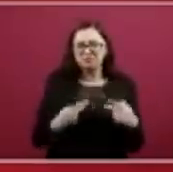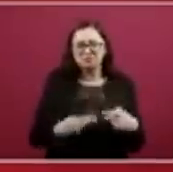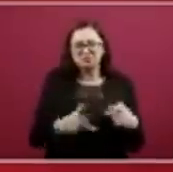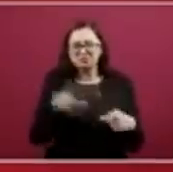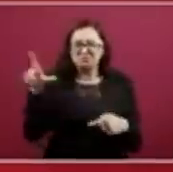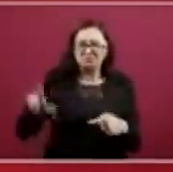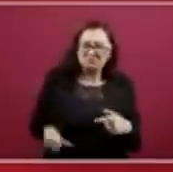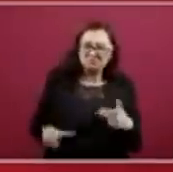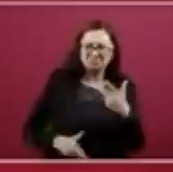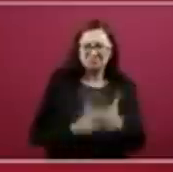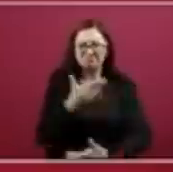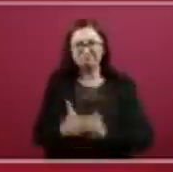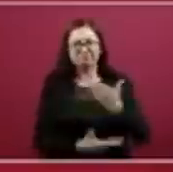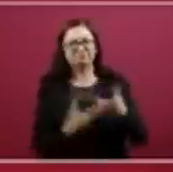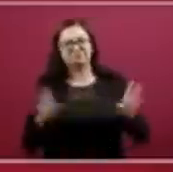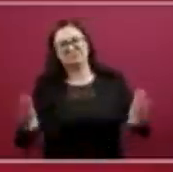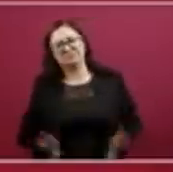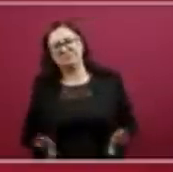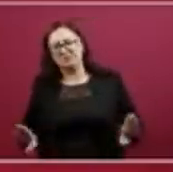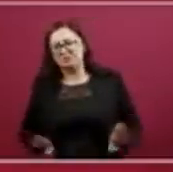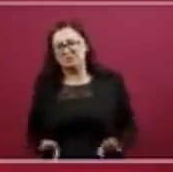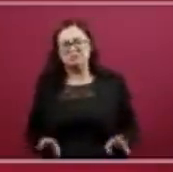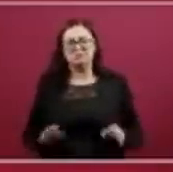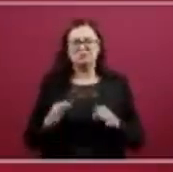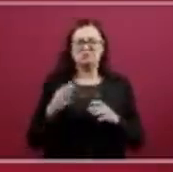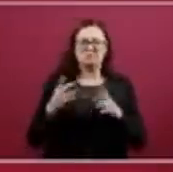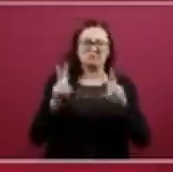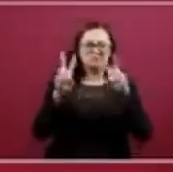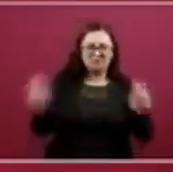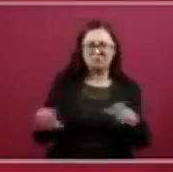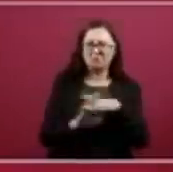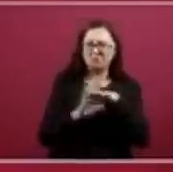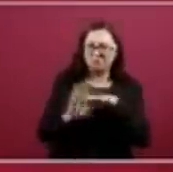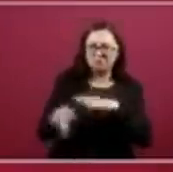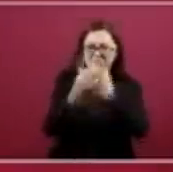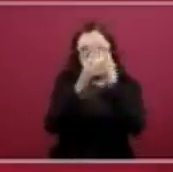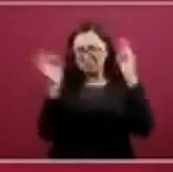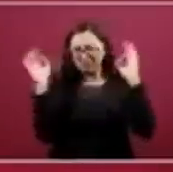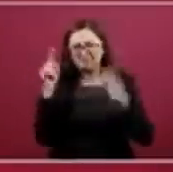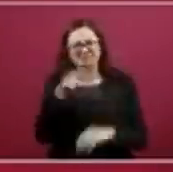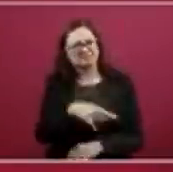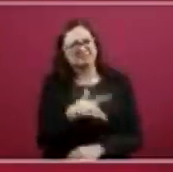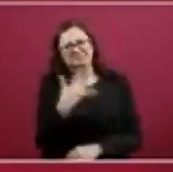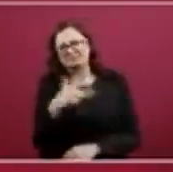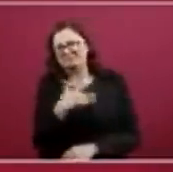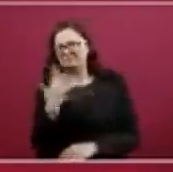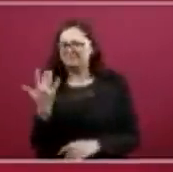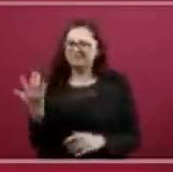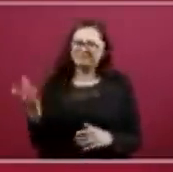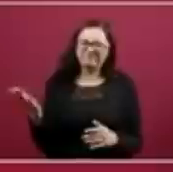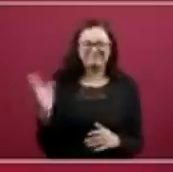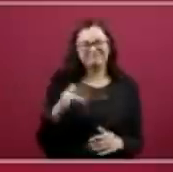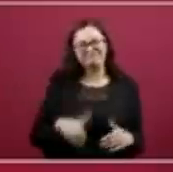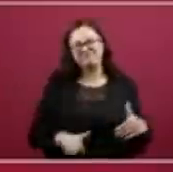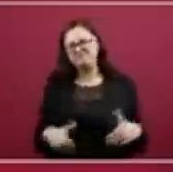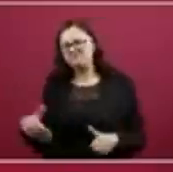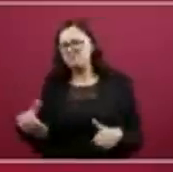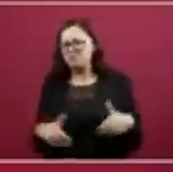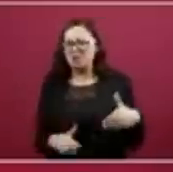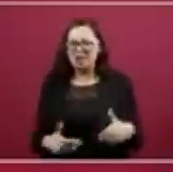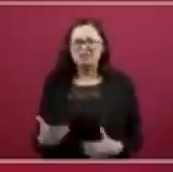servidores públicos o funcionarios de migración. Entonces, ya estamos viendo esto, para que no haya